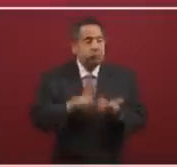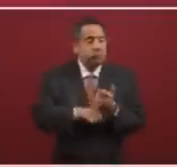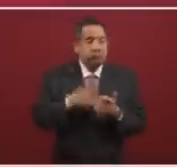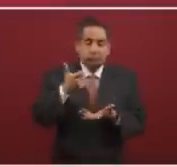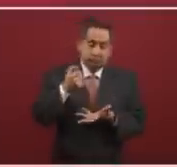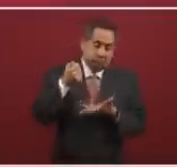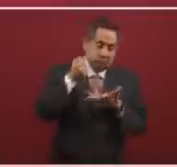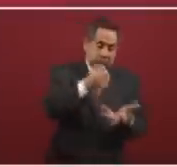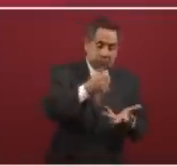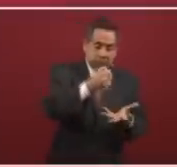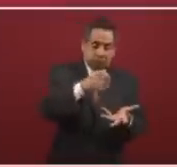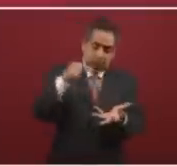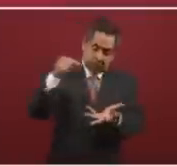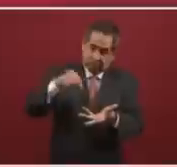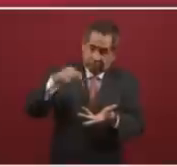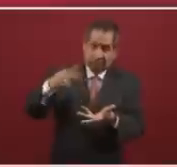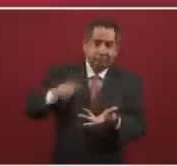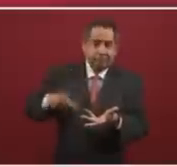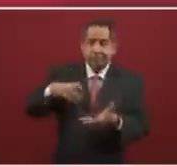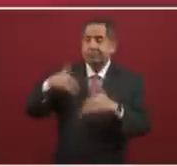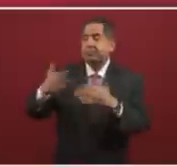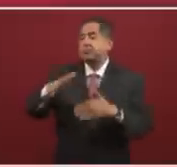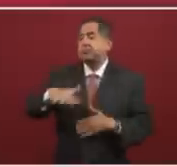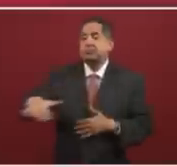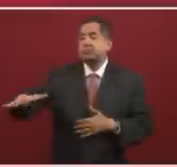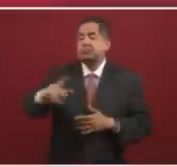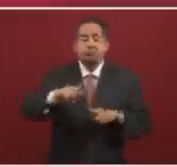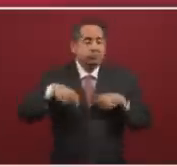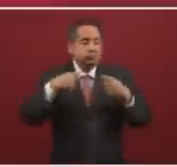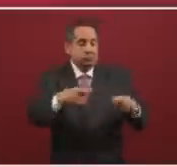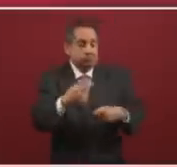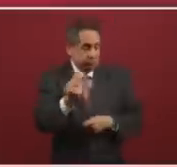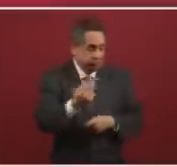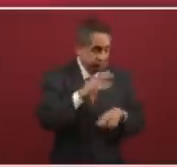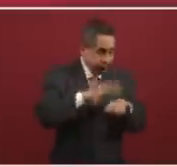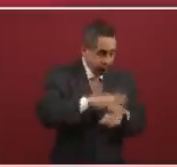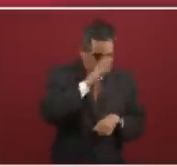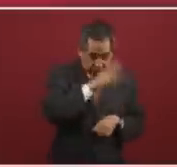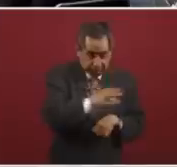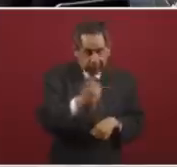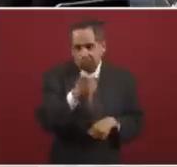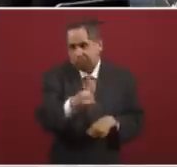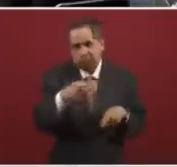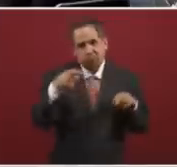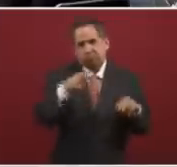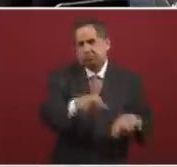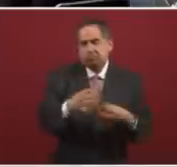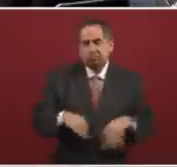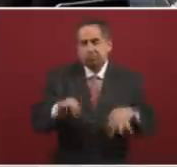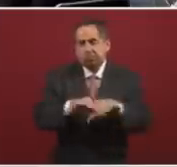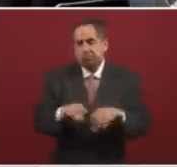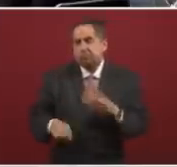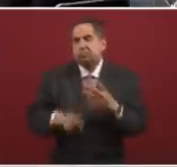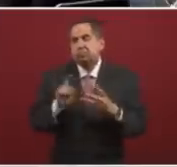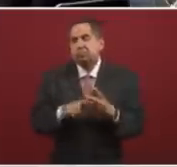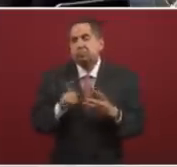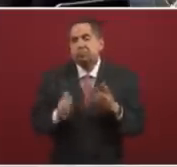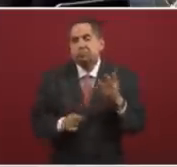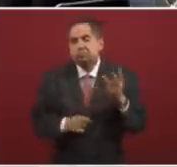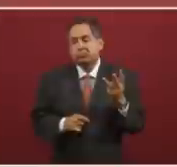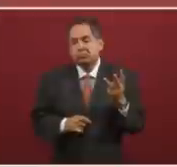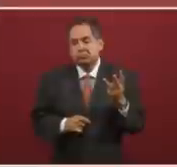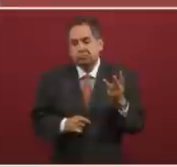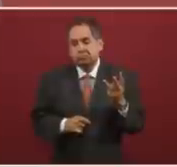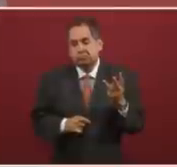presupuesto que es dinero del pueblo le llegue a la gente que más lo necesita sobre la baja en la producción petrolera en el mes de mayo